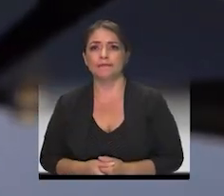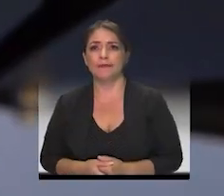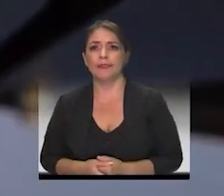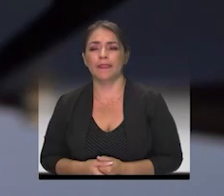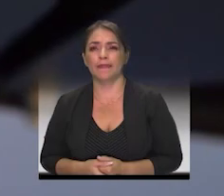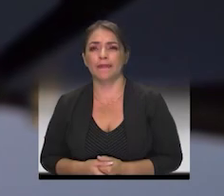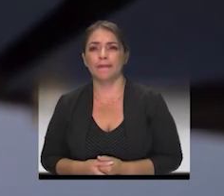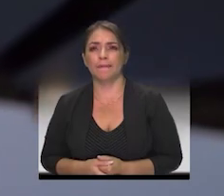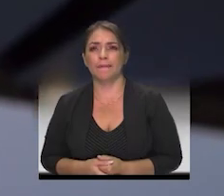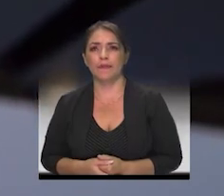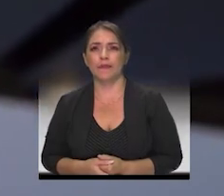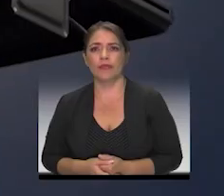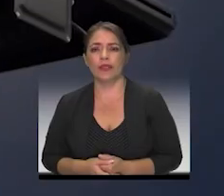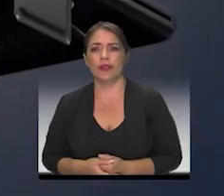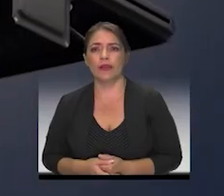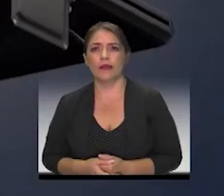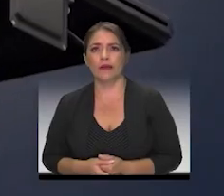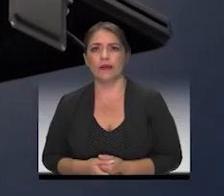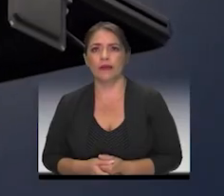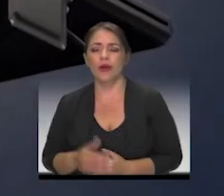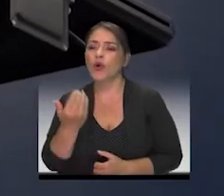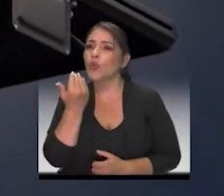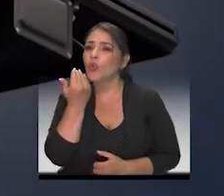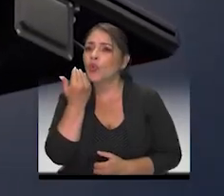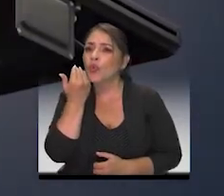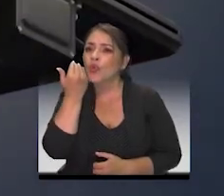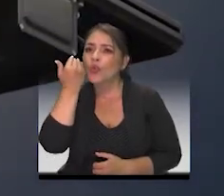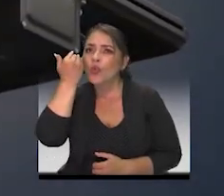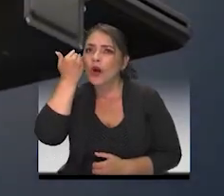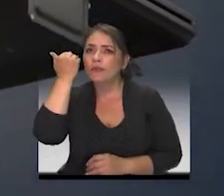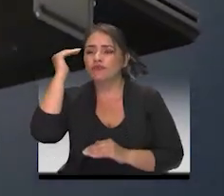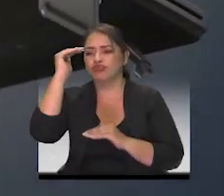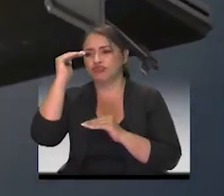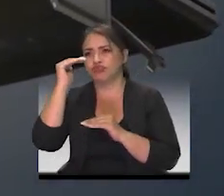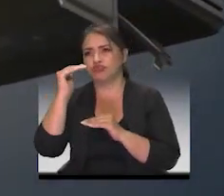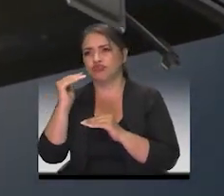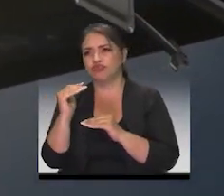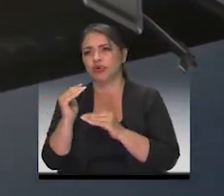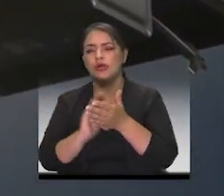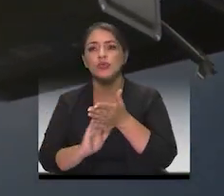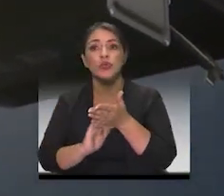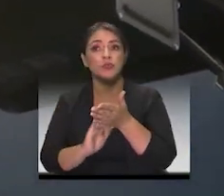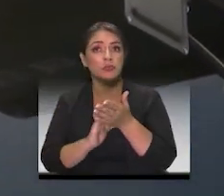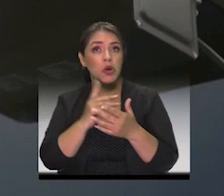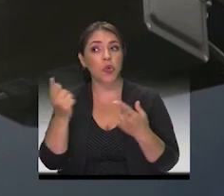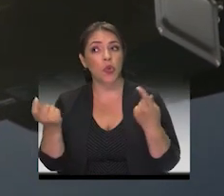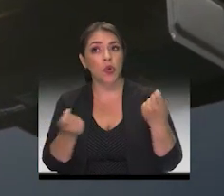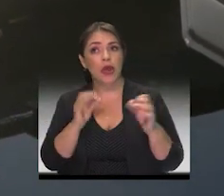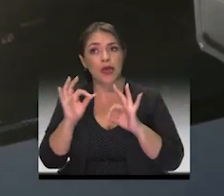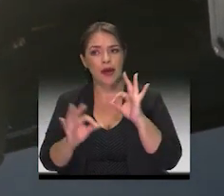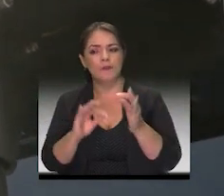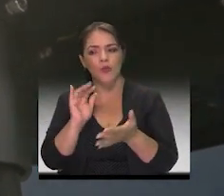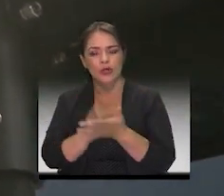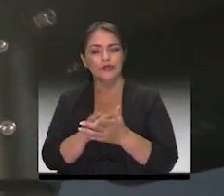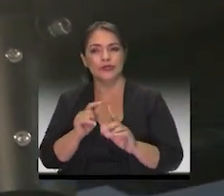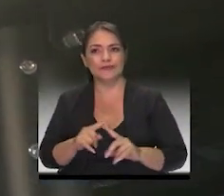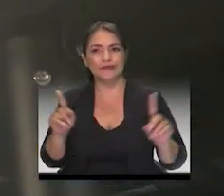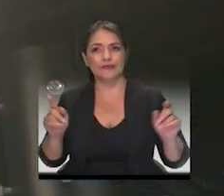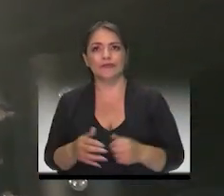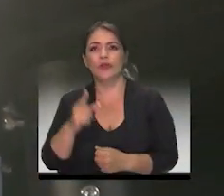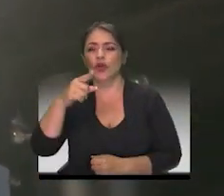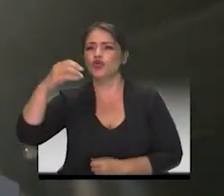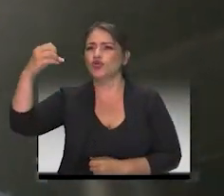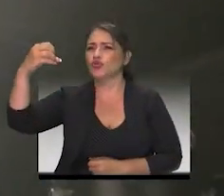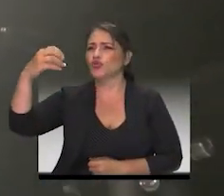prolongar la vida útil de la batería y esto es lo que hacemos y lo que nos hace diferenciales. Nosotros fabricamos